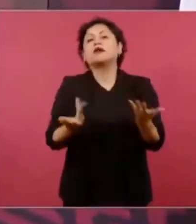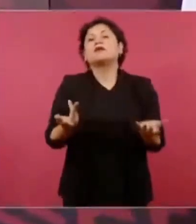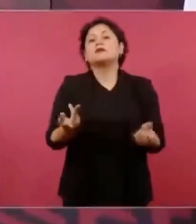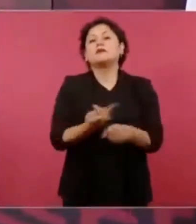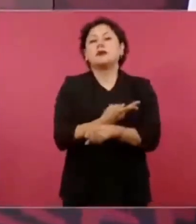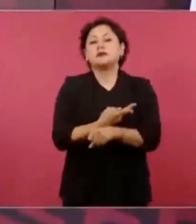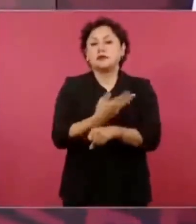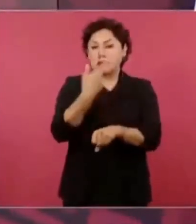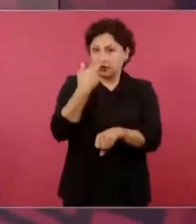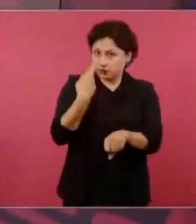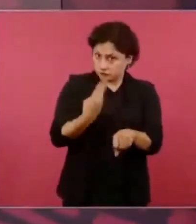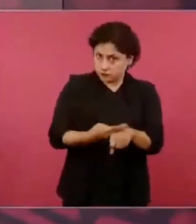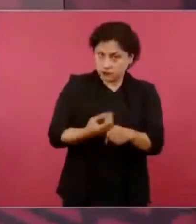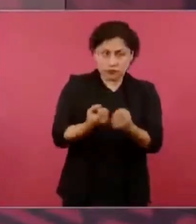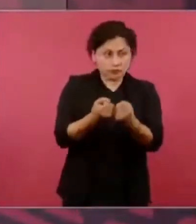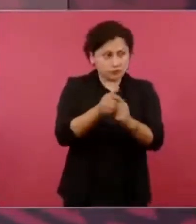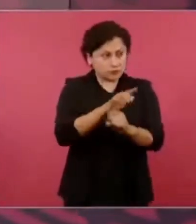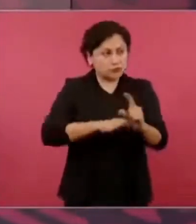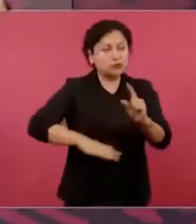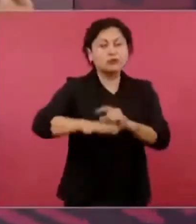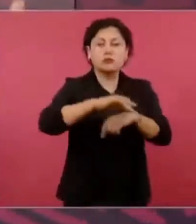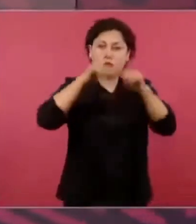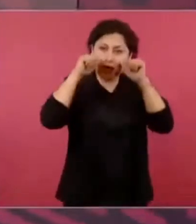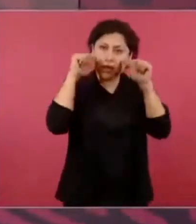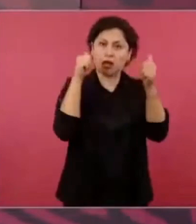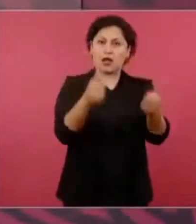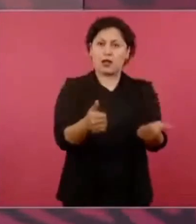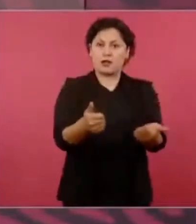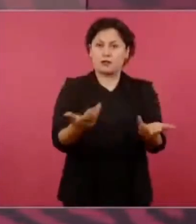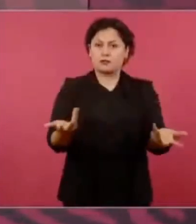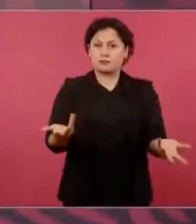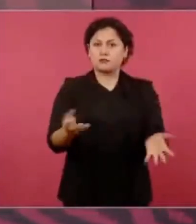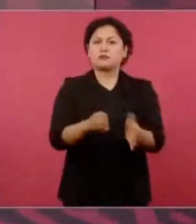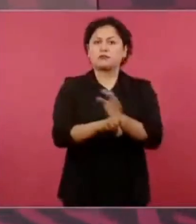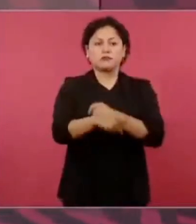No quieren que el Estado ayude a los pobres,